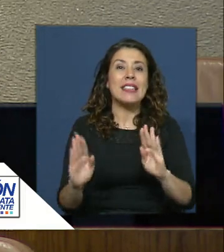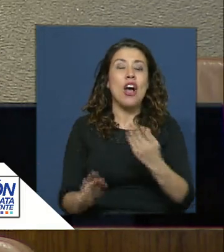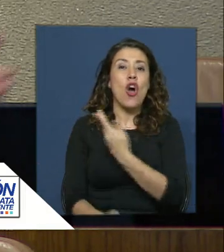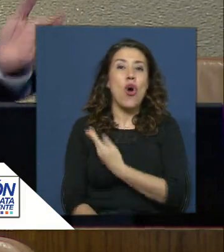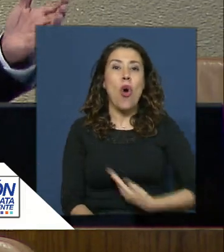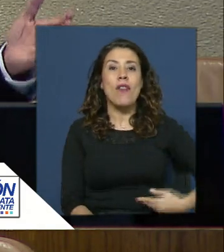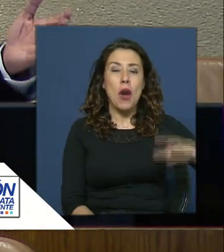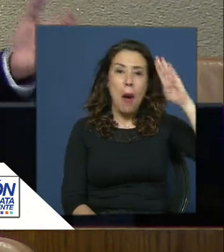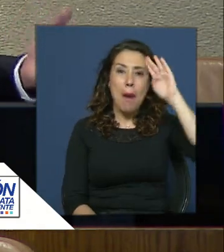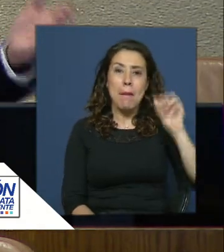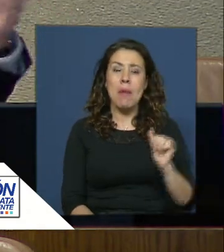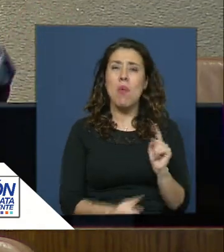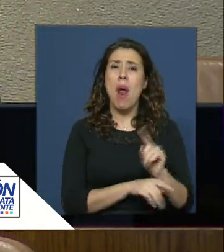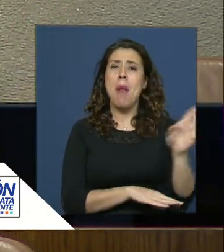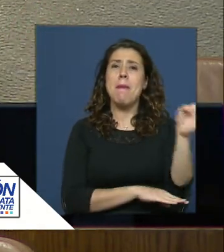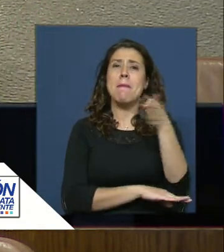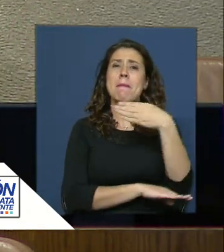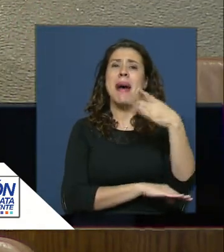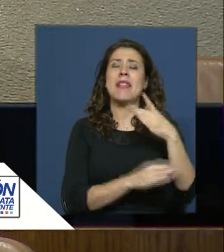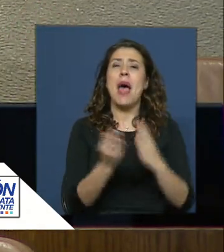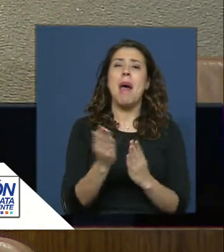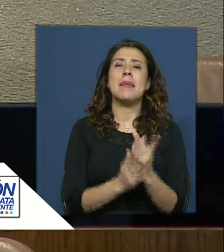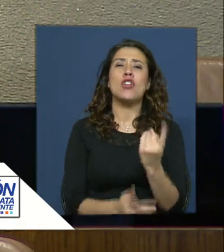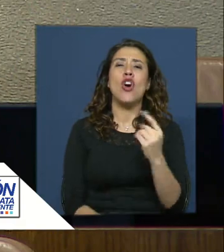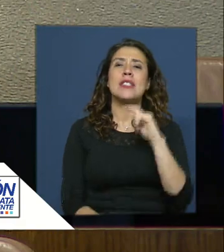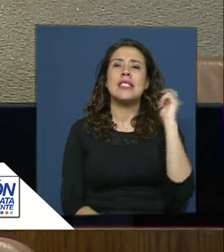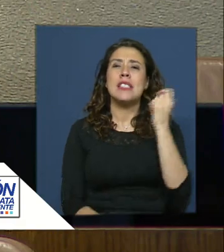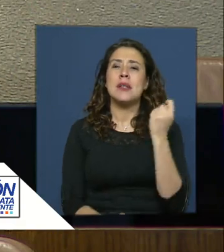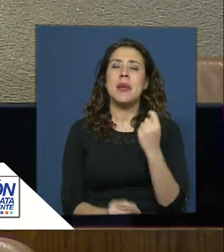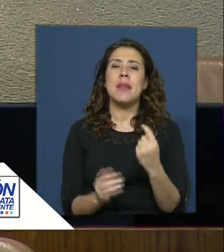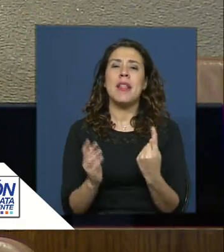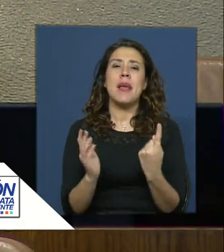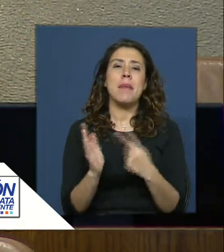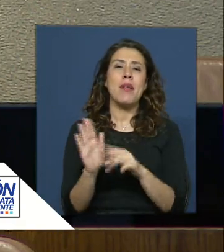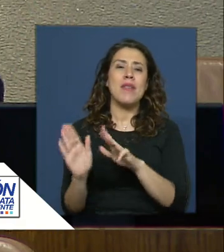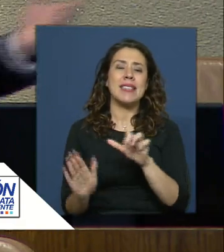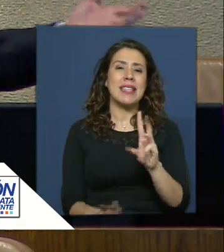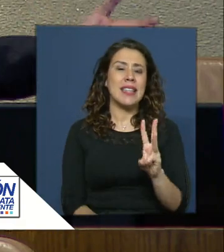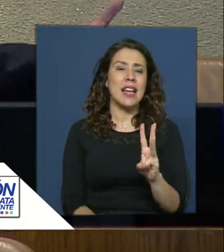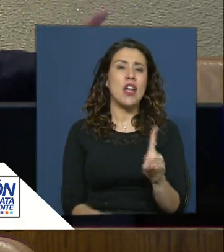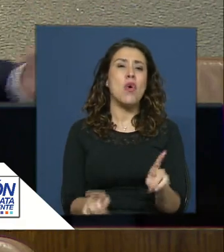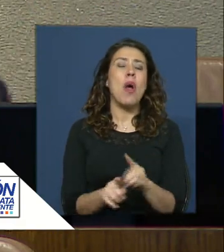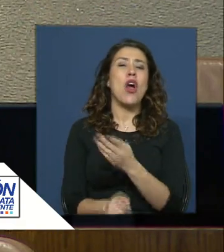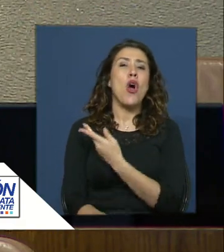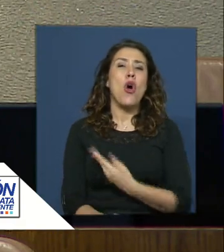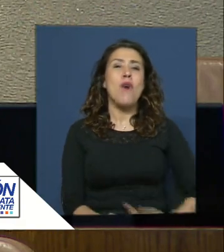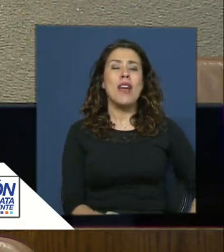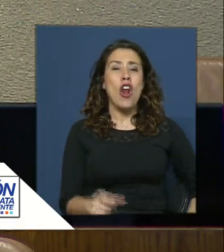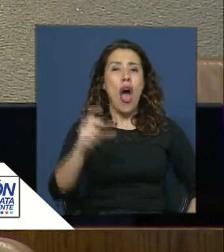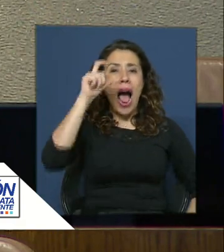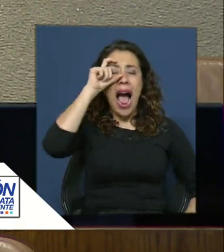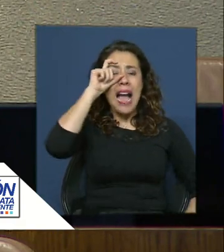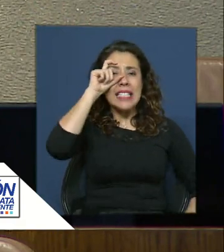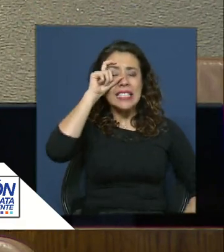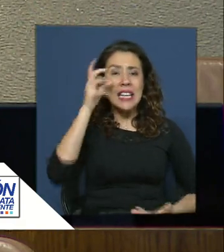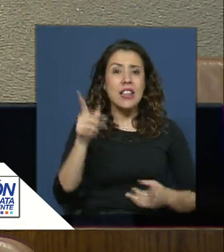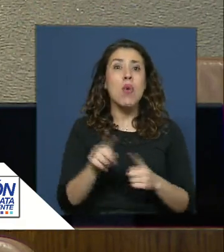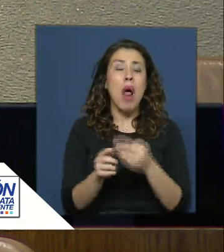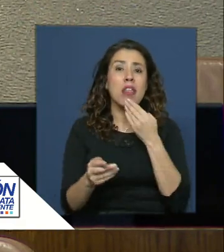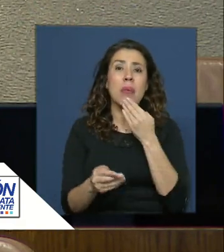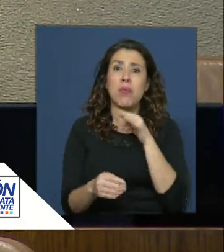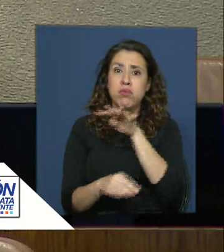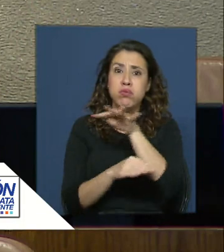militar, como si la patria hubiera empezado el 11 de septiembre del año 73, como si en el gobierno de Allende no se hubieran cometido